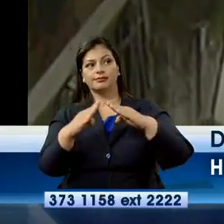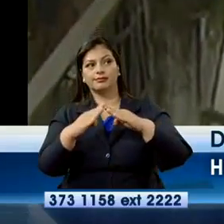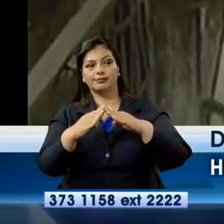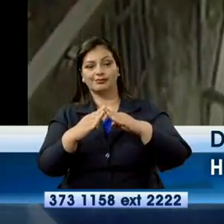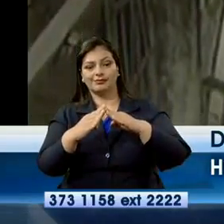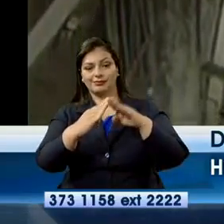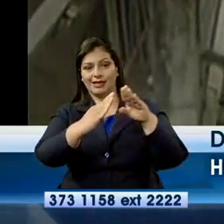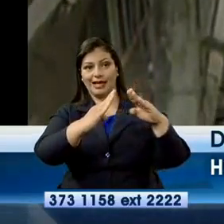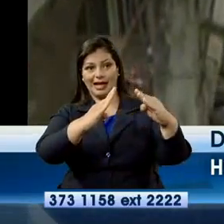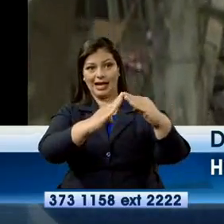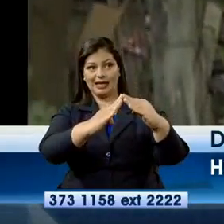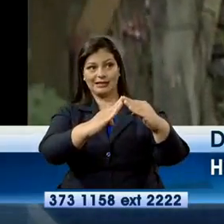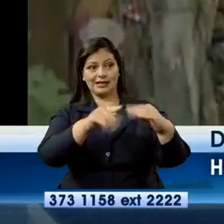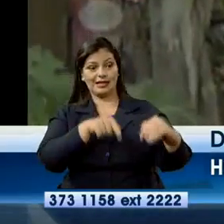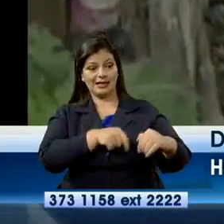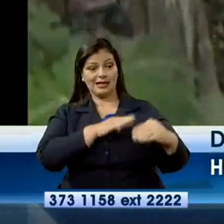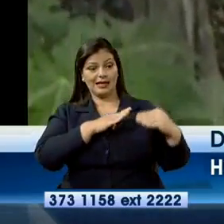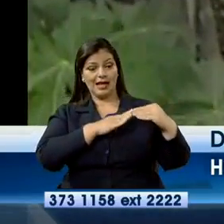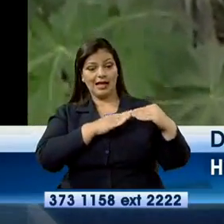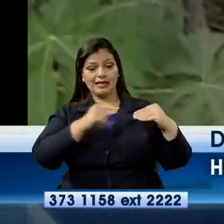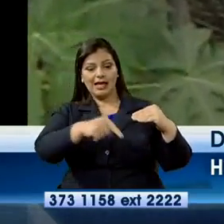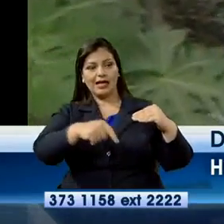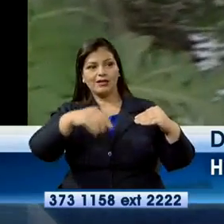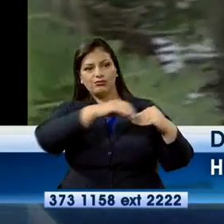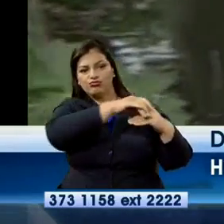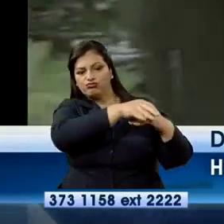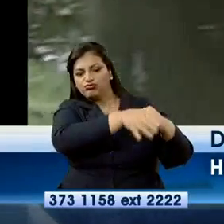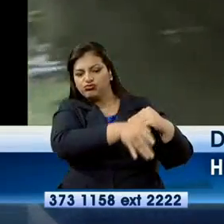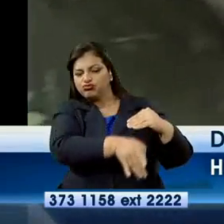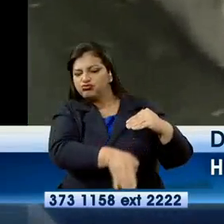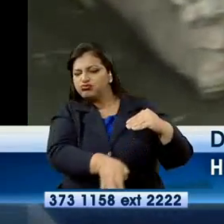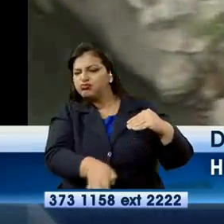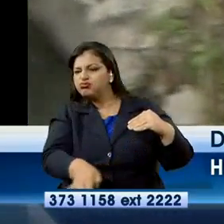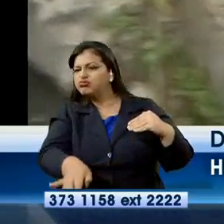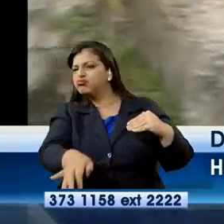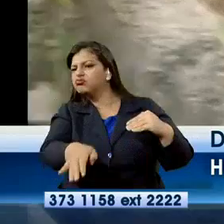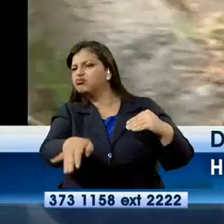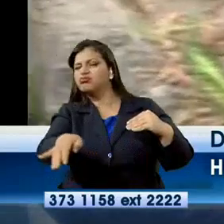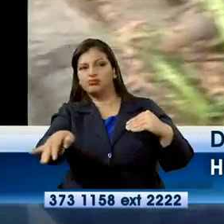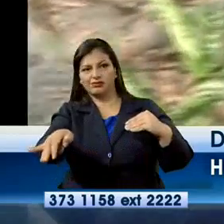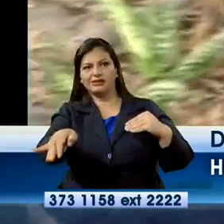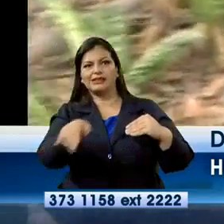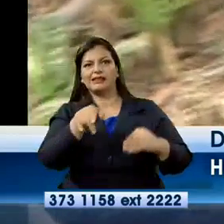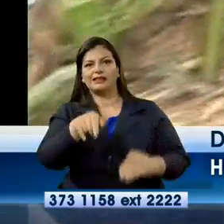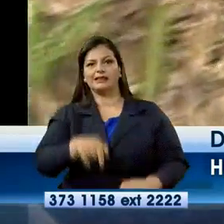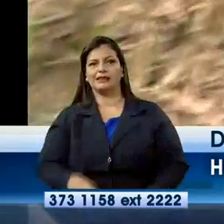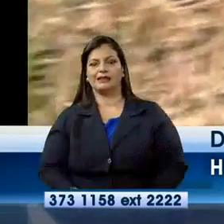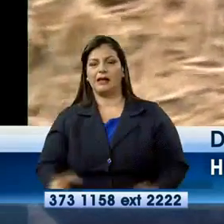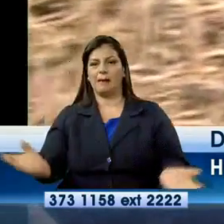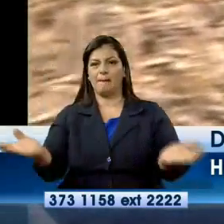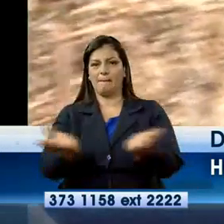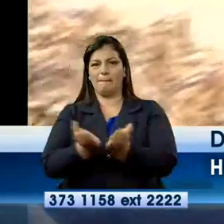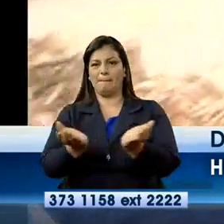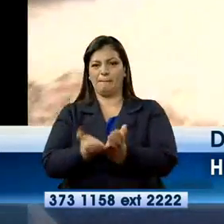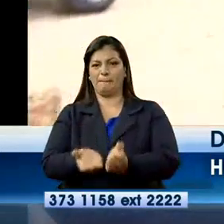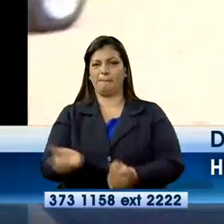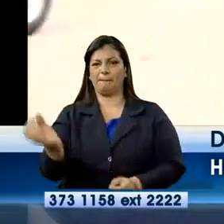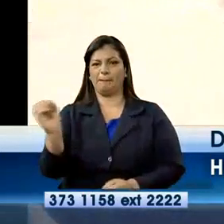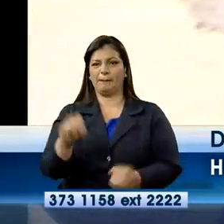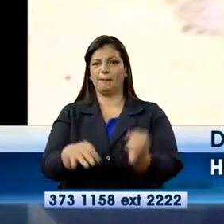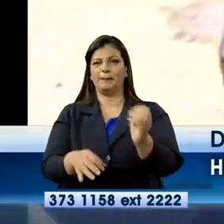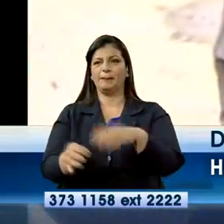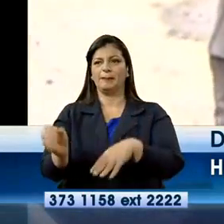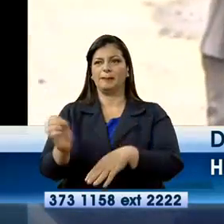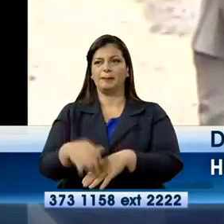que está en la esquina. Me doy cuenta que la basura también se queda lo que es empozada, queda flotando en el agua.